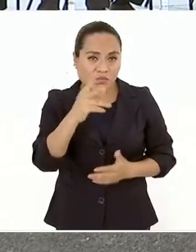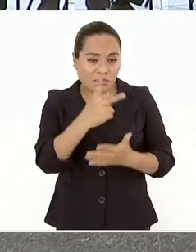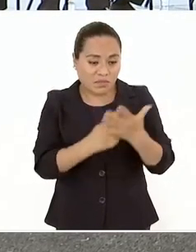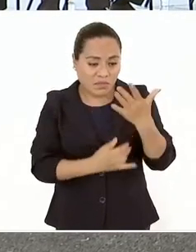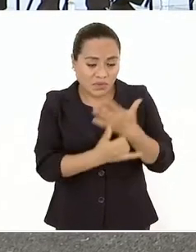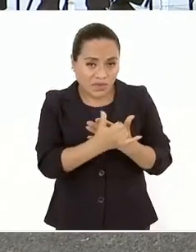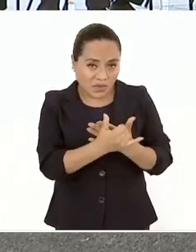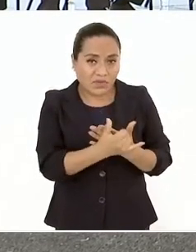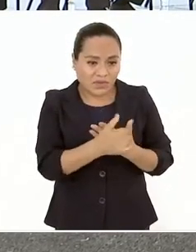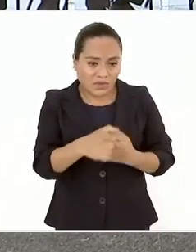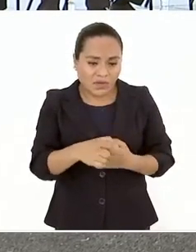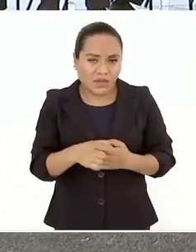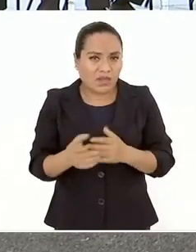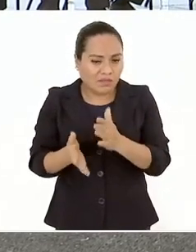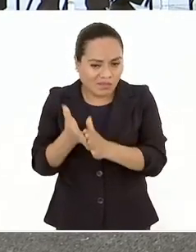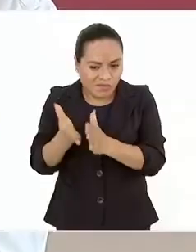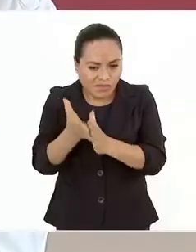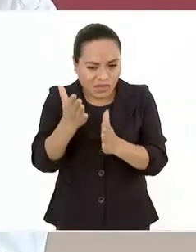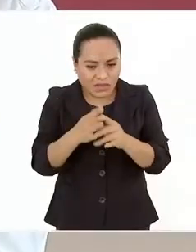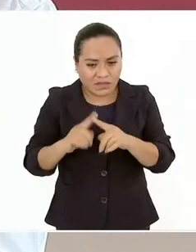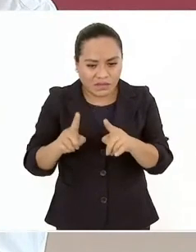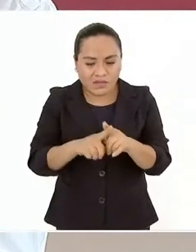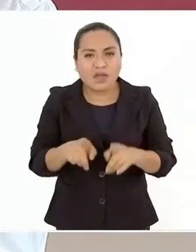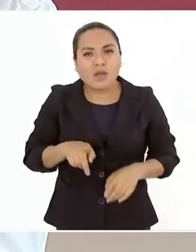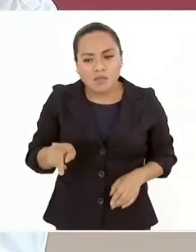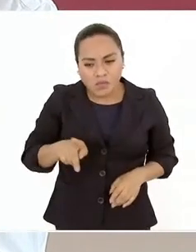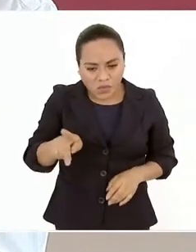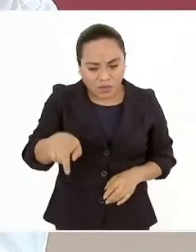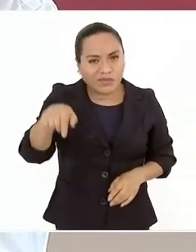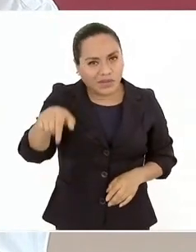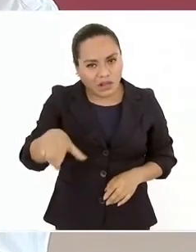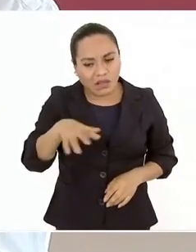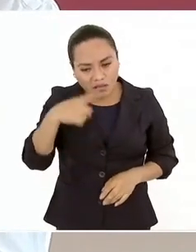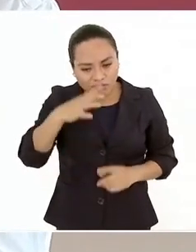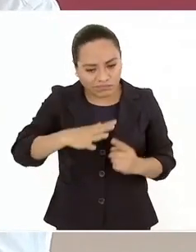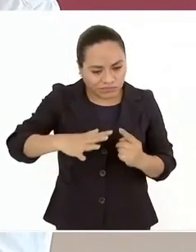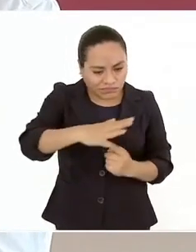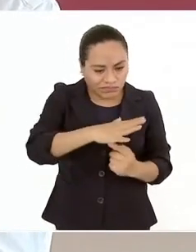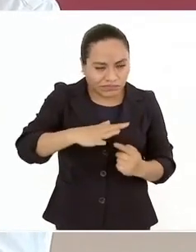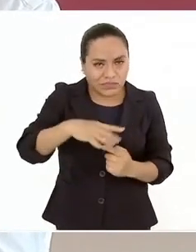proyectos que llamamos de obra comunitaria. Son pequeños proyectos para